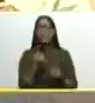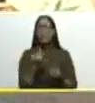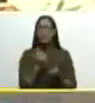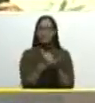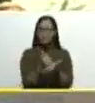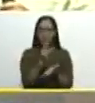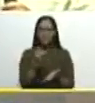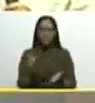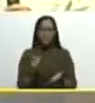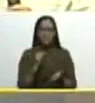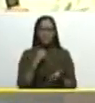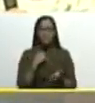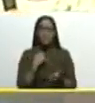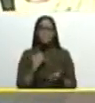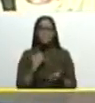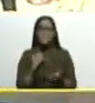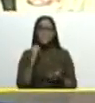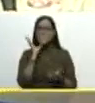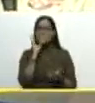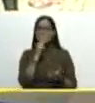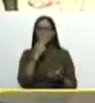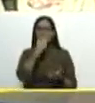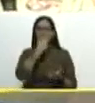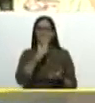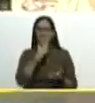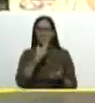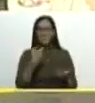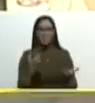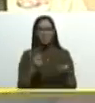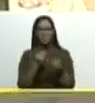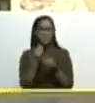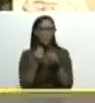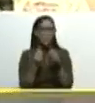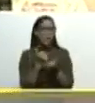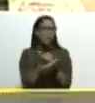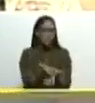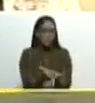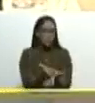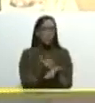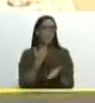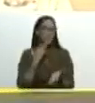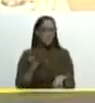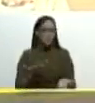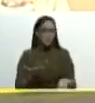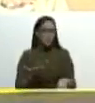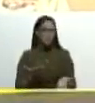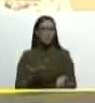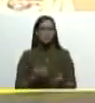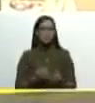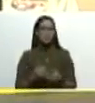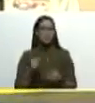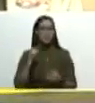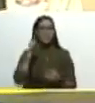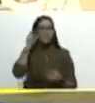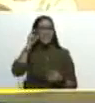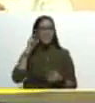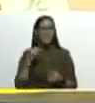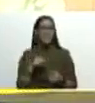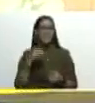que pierde una muela? ¿Ah? Que se le rompe una muela, por ejemplo. Ah, en estos días andaba Márquez ayer,